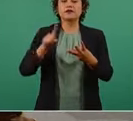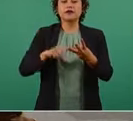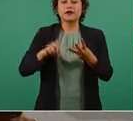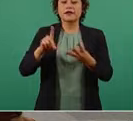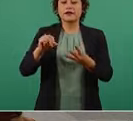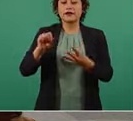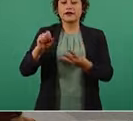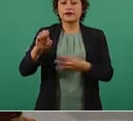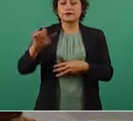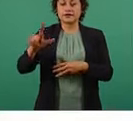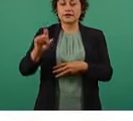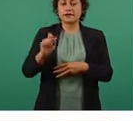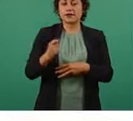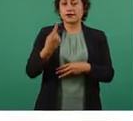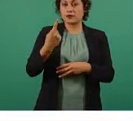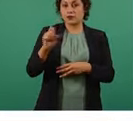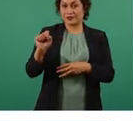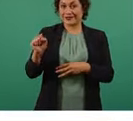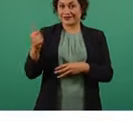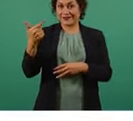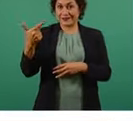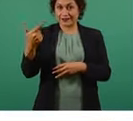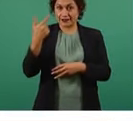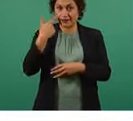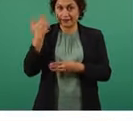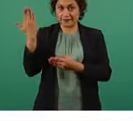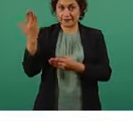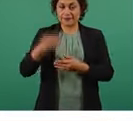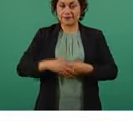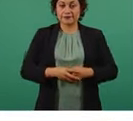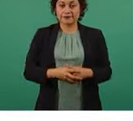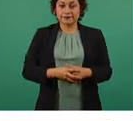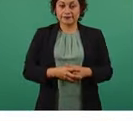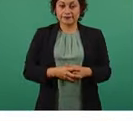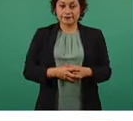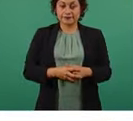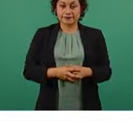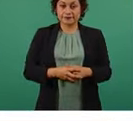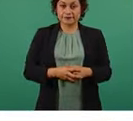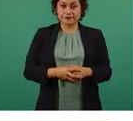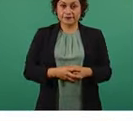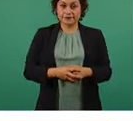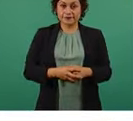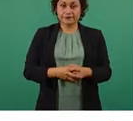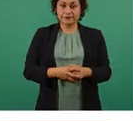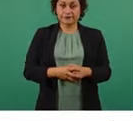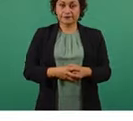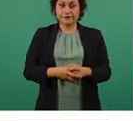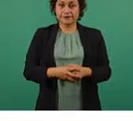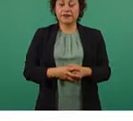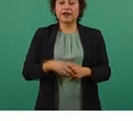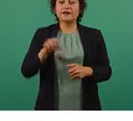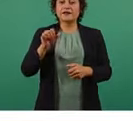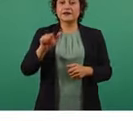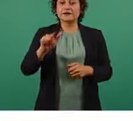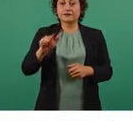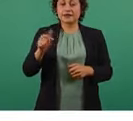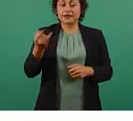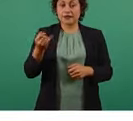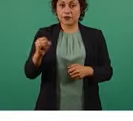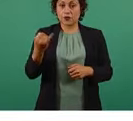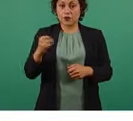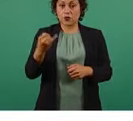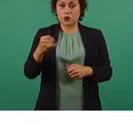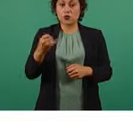diésel de 21 pesos con 67 centavos por litro. Al 17 de junio, la mezcla mexicana de petróleo registró un precio